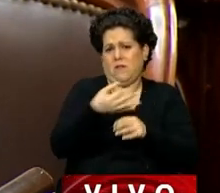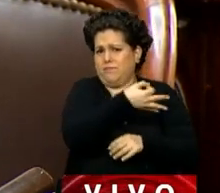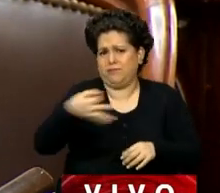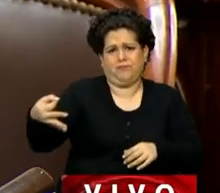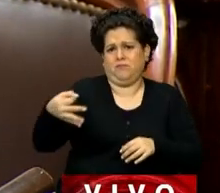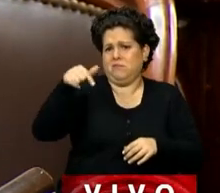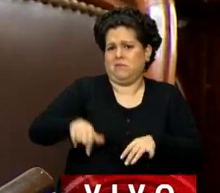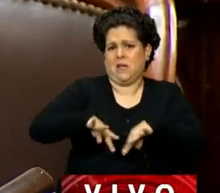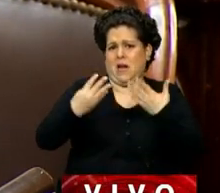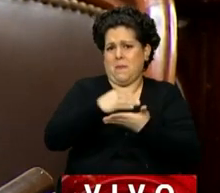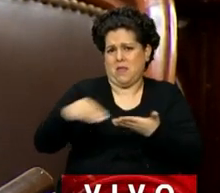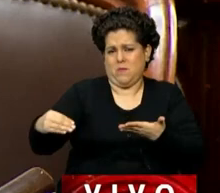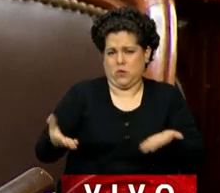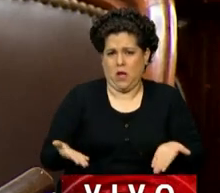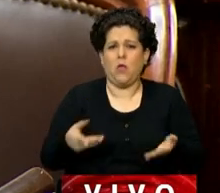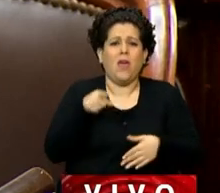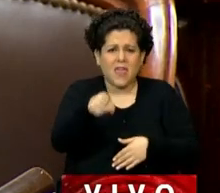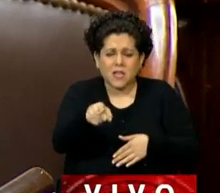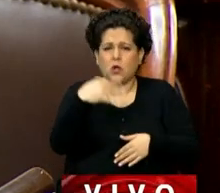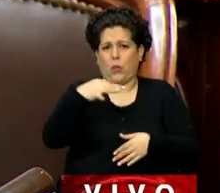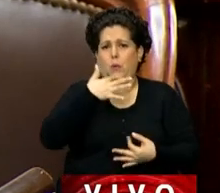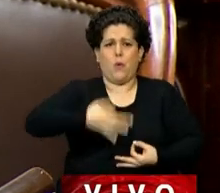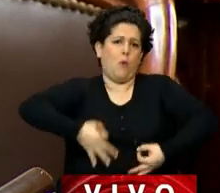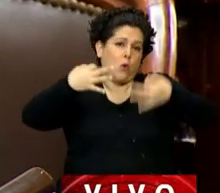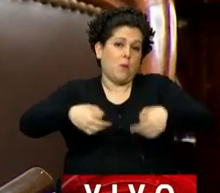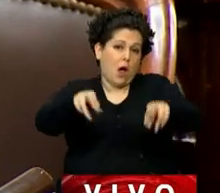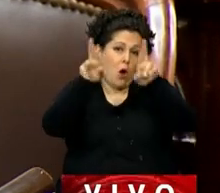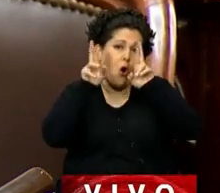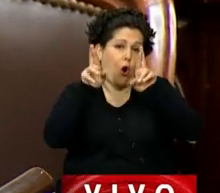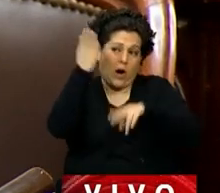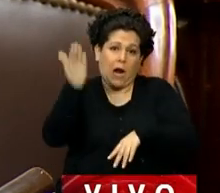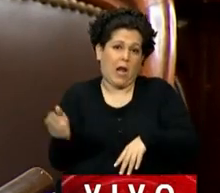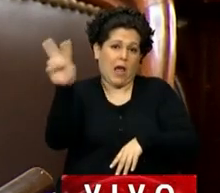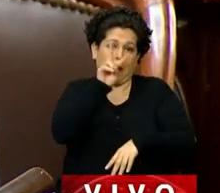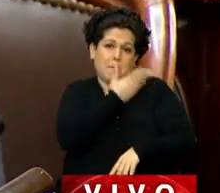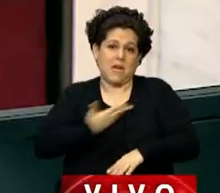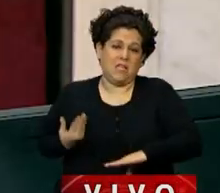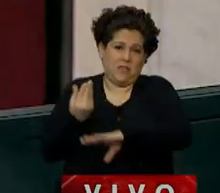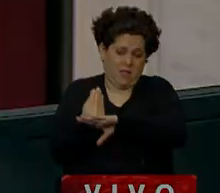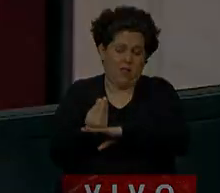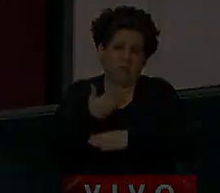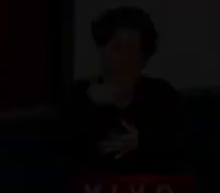cuerpo. Ese es un deber con el cual esperemos que honre este cuerpo, señora Moro. Muchas gracias. Gracias, diputado Tetaz.